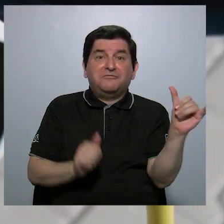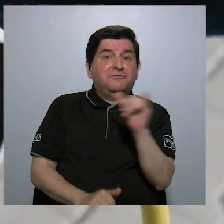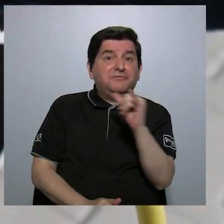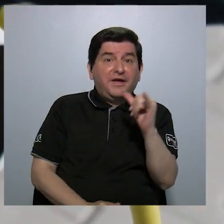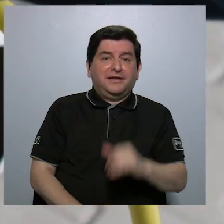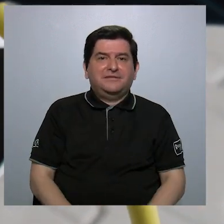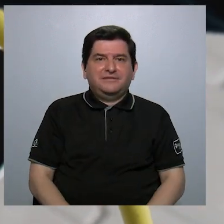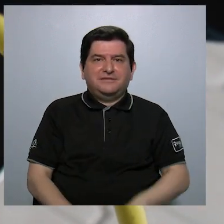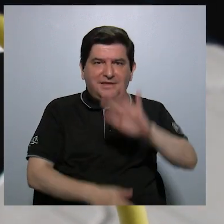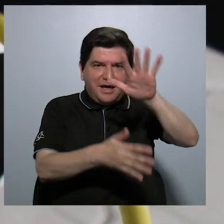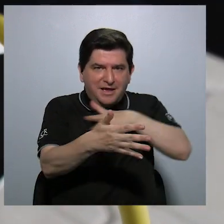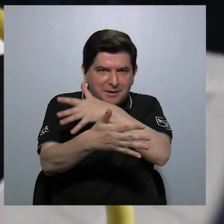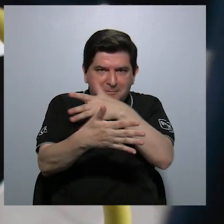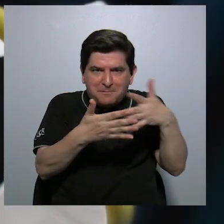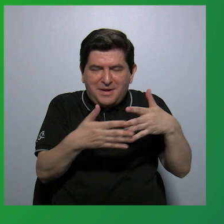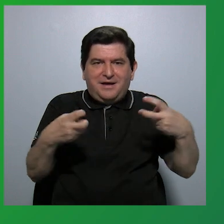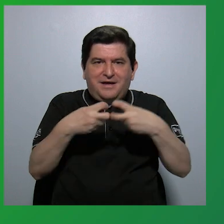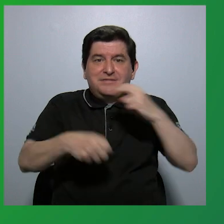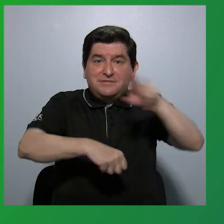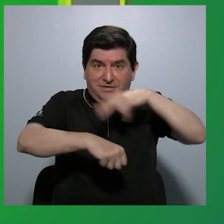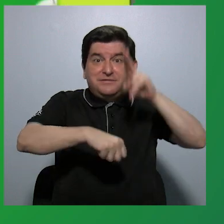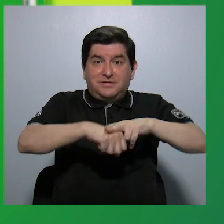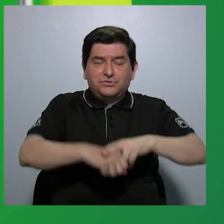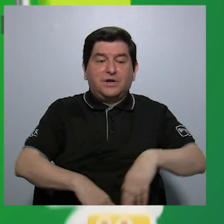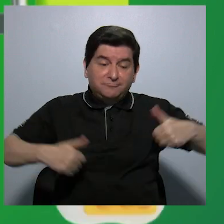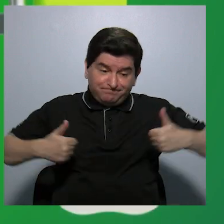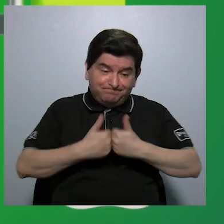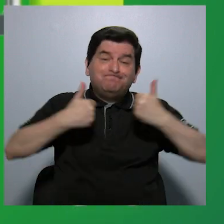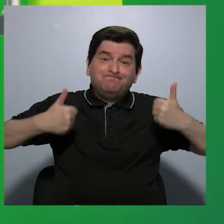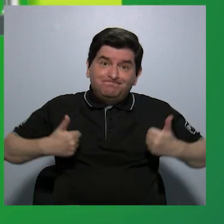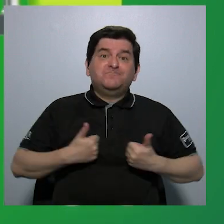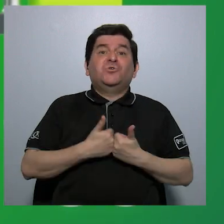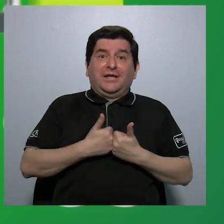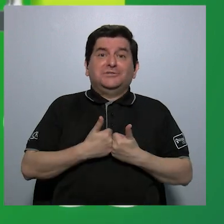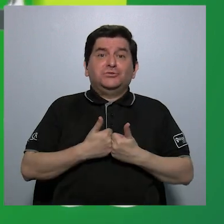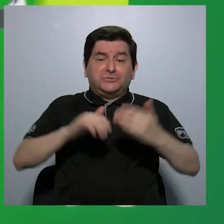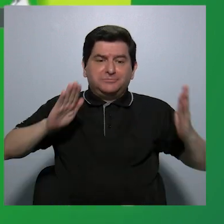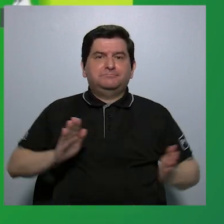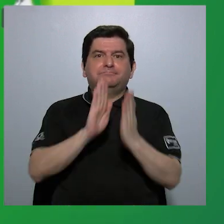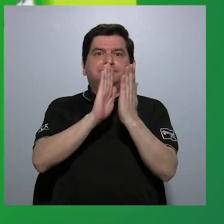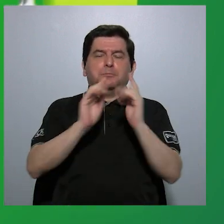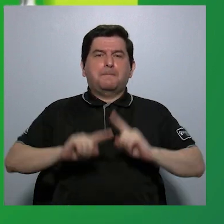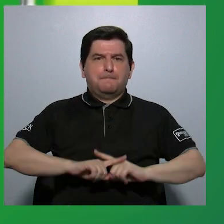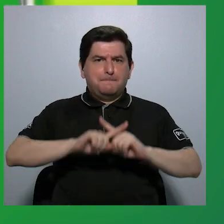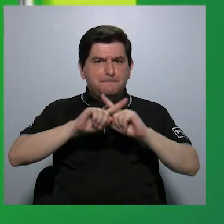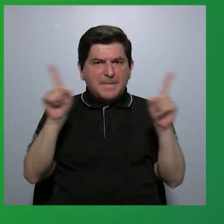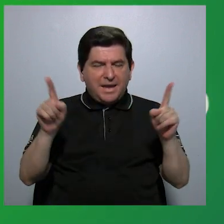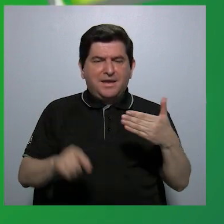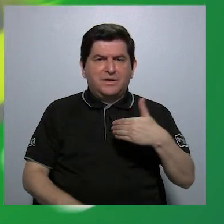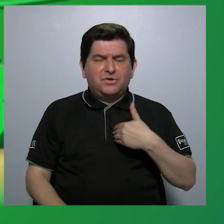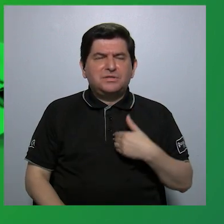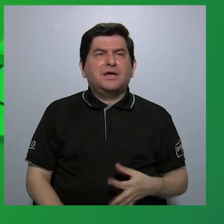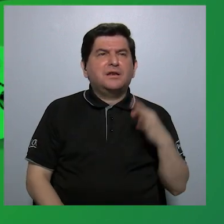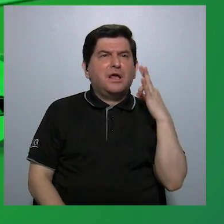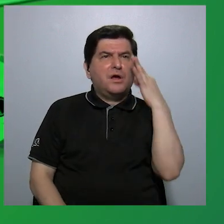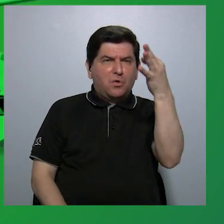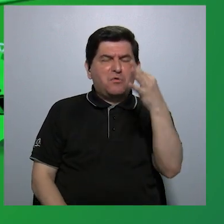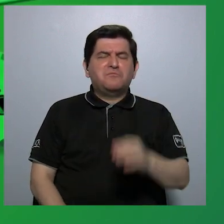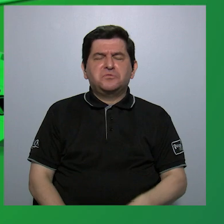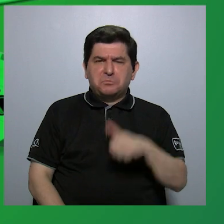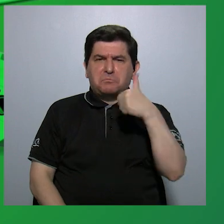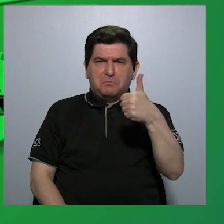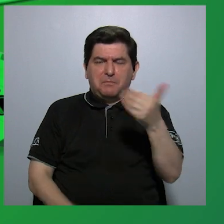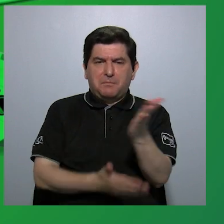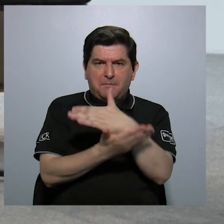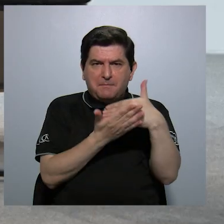también eso en la matriz eléctrica nacional? Entonces, son retos que hay que ir afrontando, pero que realmente tienen un futuro prometedor